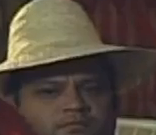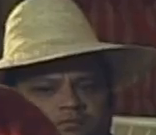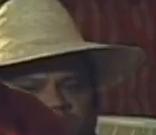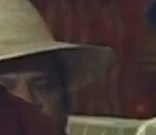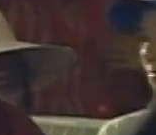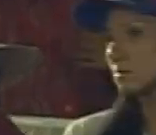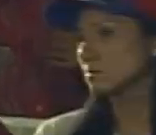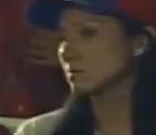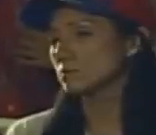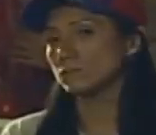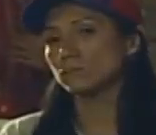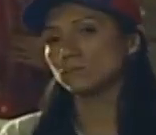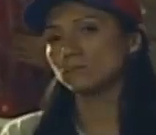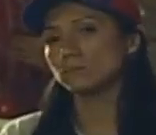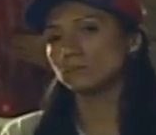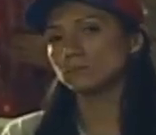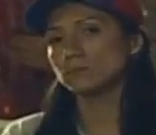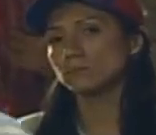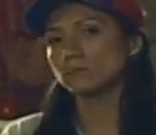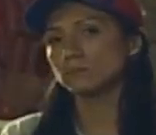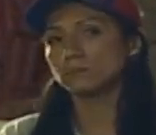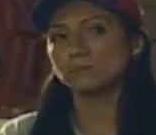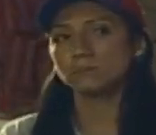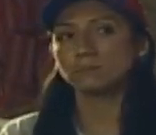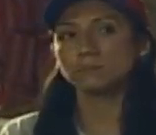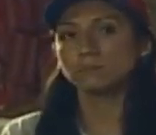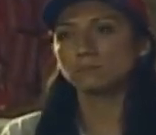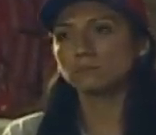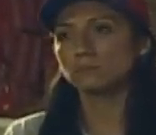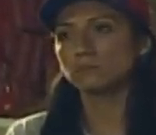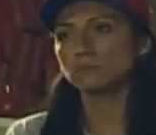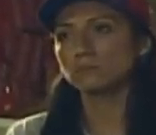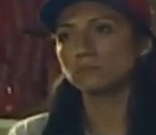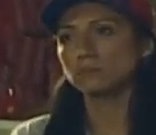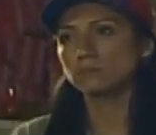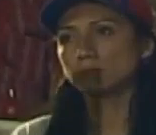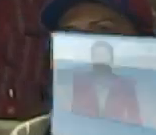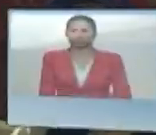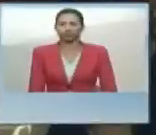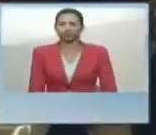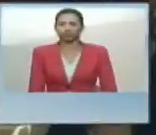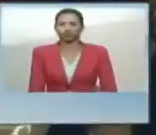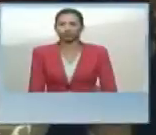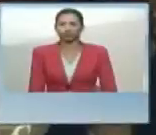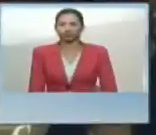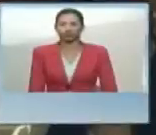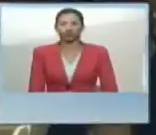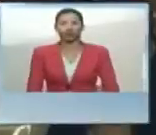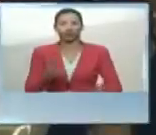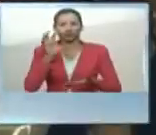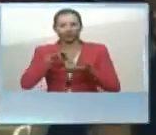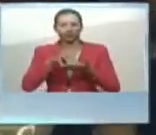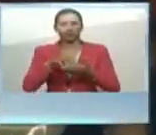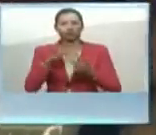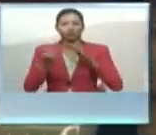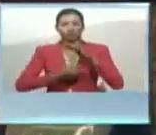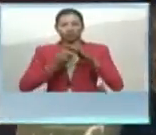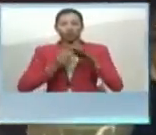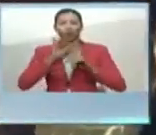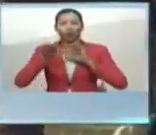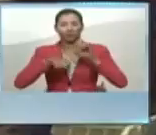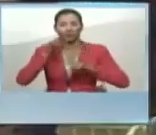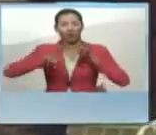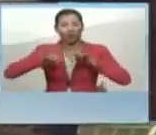Lograr, camarada, que las entidades de trabajo del Estado, instituciones, adquieran los productos de las